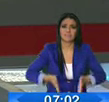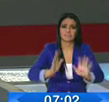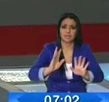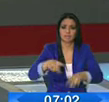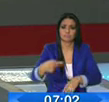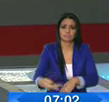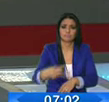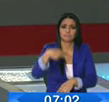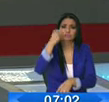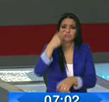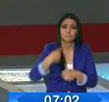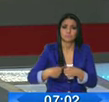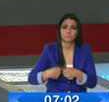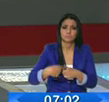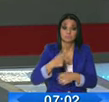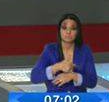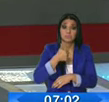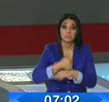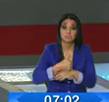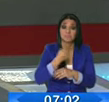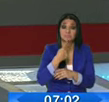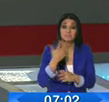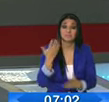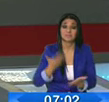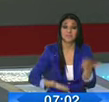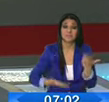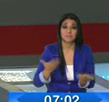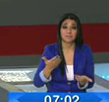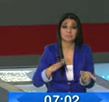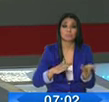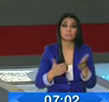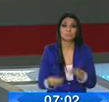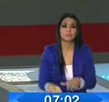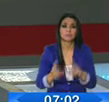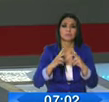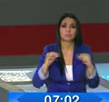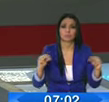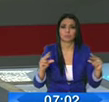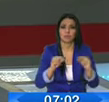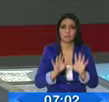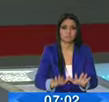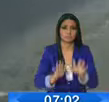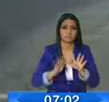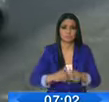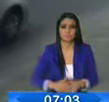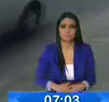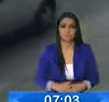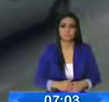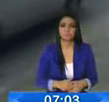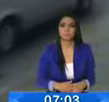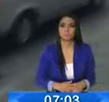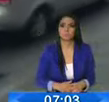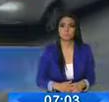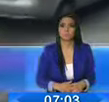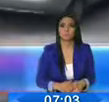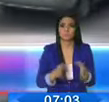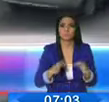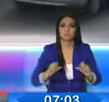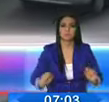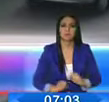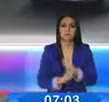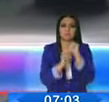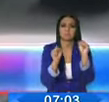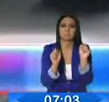norte de la ciudad de quito las autoridades aseguran que se trataría de una muerte natural transcurría la mañana el ir y venir